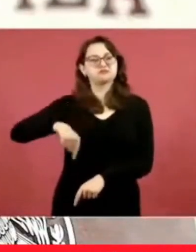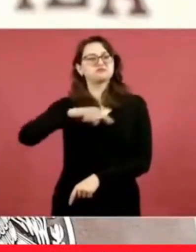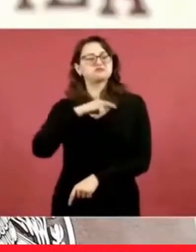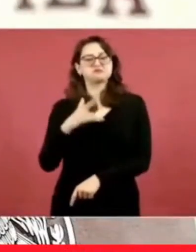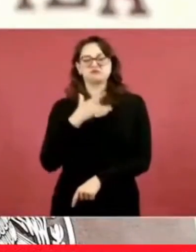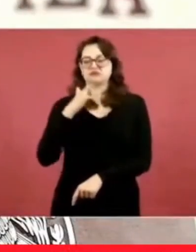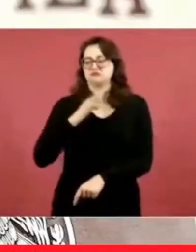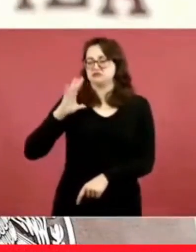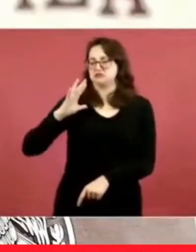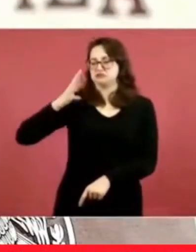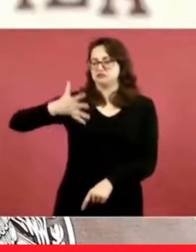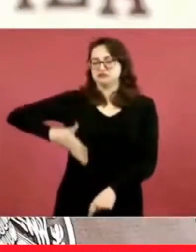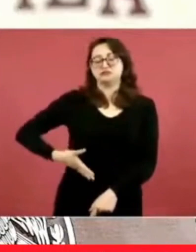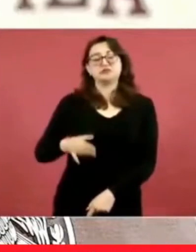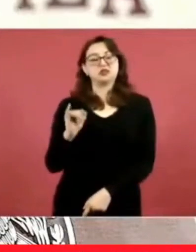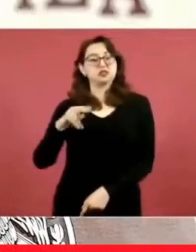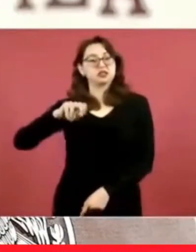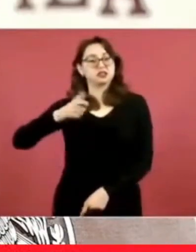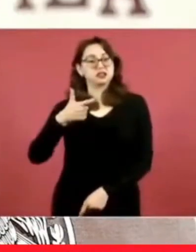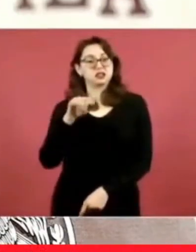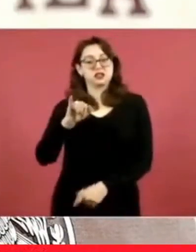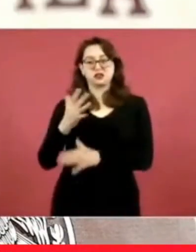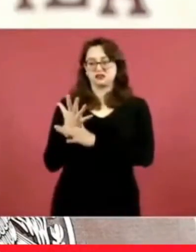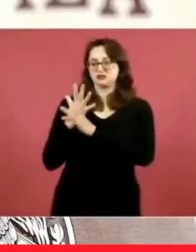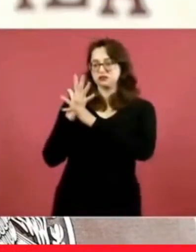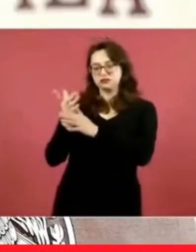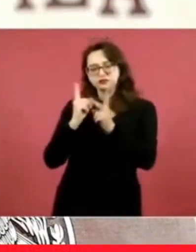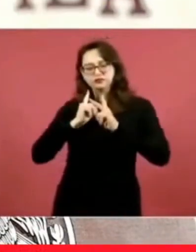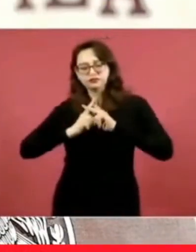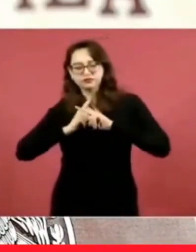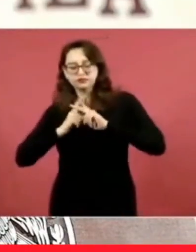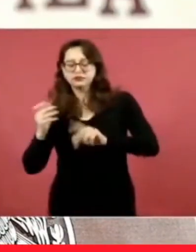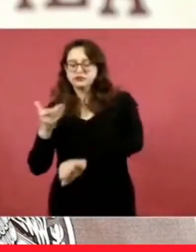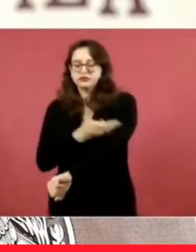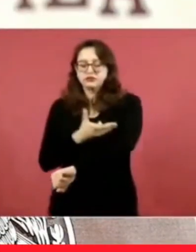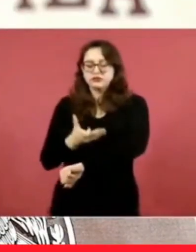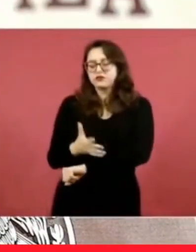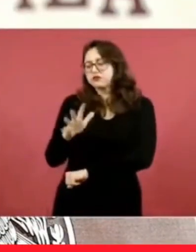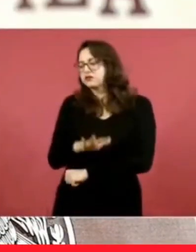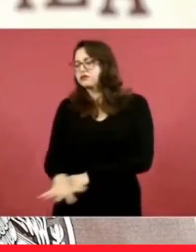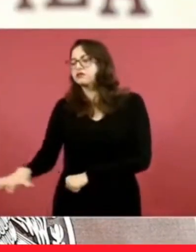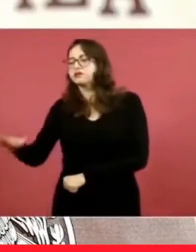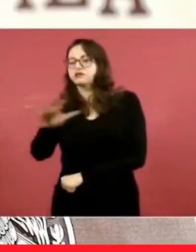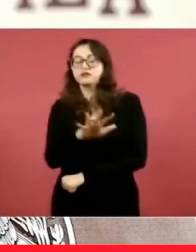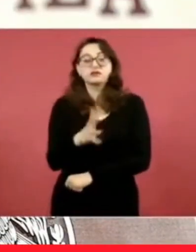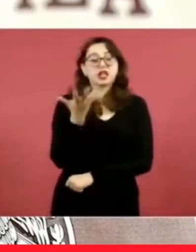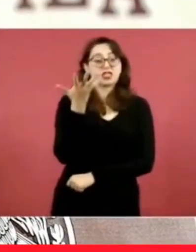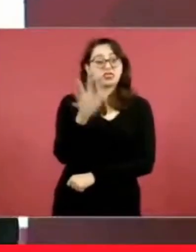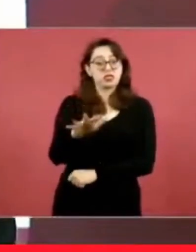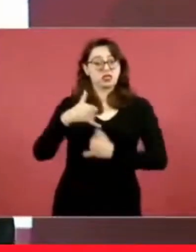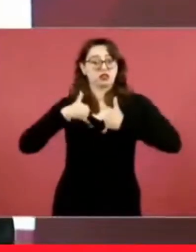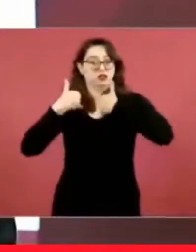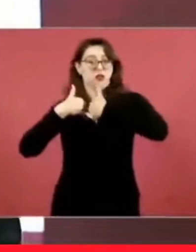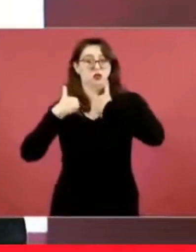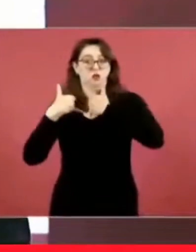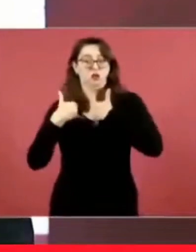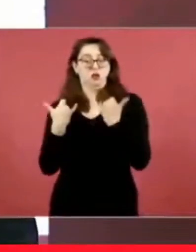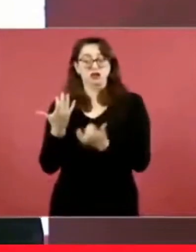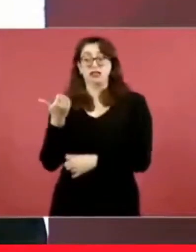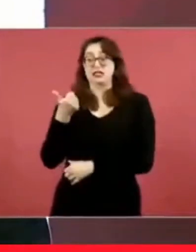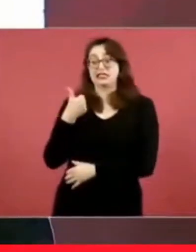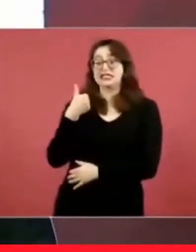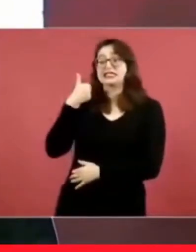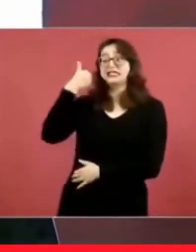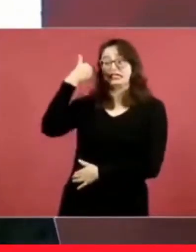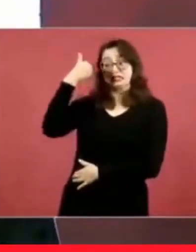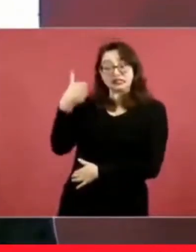Instituto de Estadística del país, podemos decir que seis de cada diez jóvenes que pasan